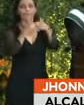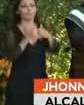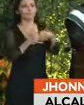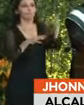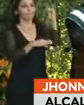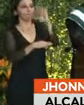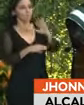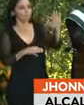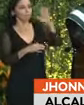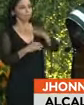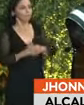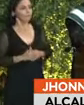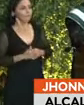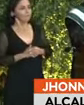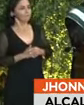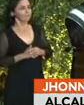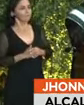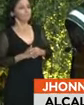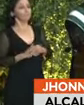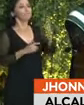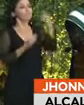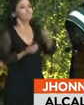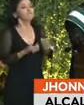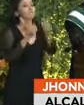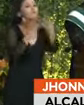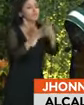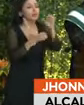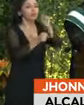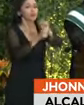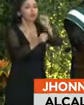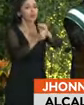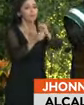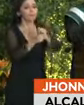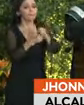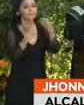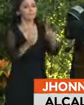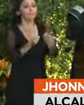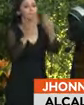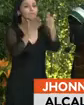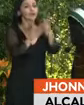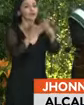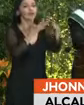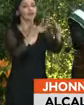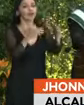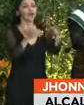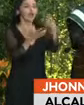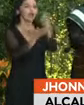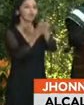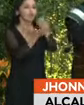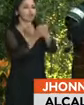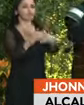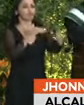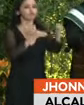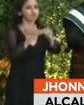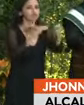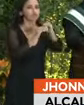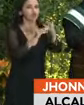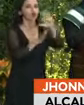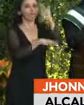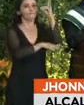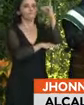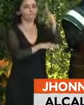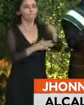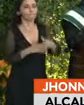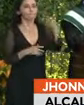de Bolivia. Porque eso va a generar empleo, eso va a generar una dinámica económica favorable para todos los